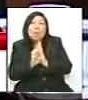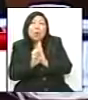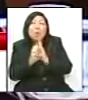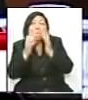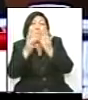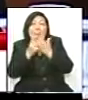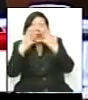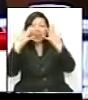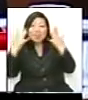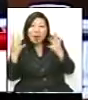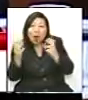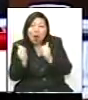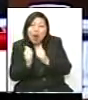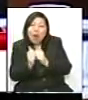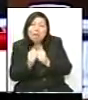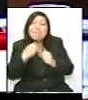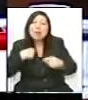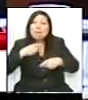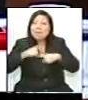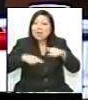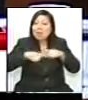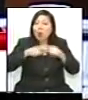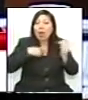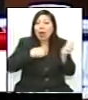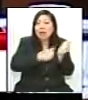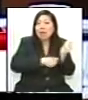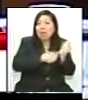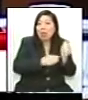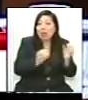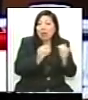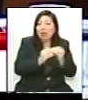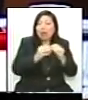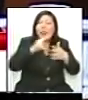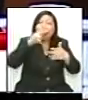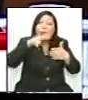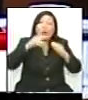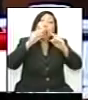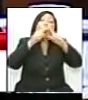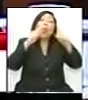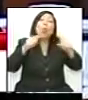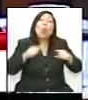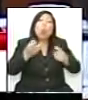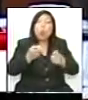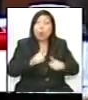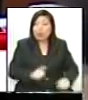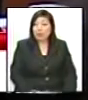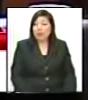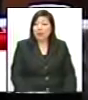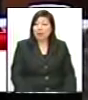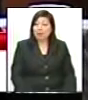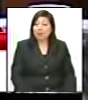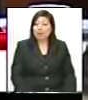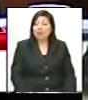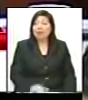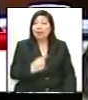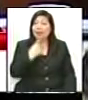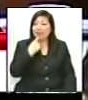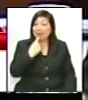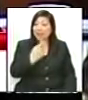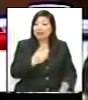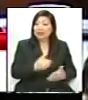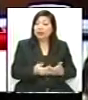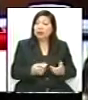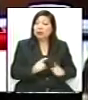forma por el matrimonio. Entonces van en ese grado. Habría que hacer una precisión. Y estuve diciendo lo que señalé